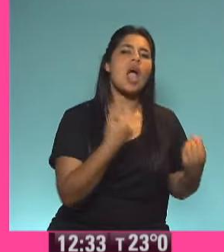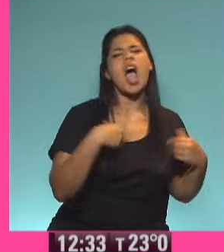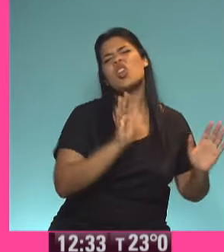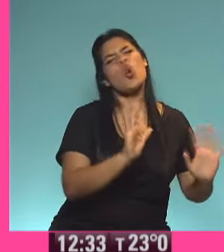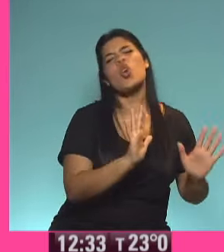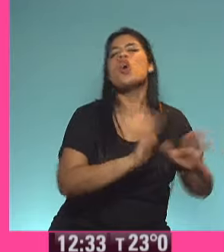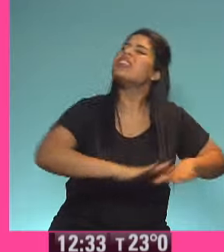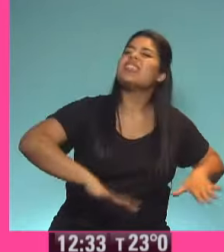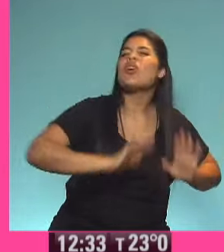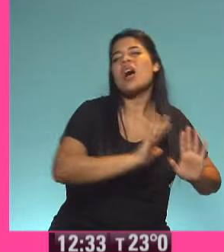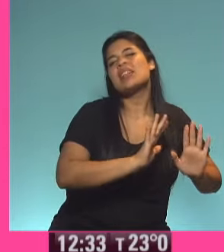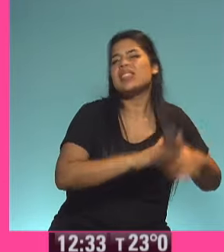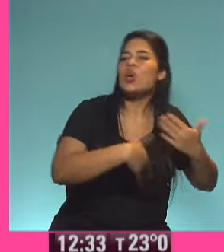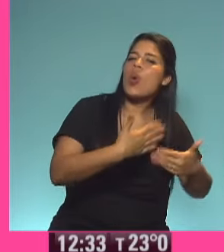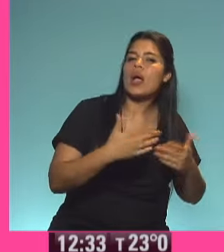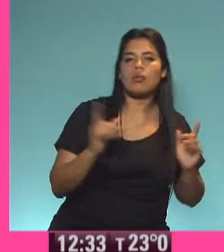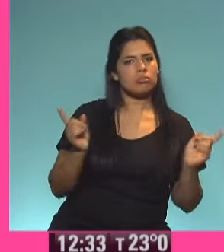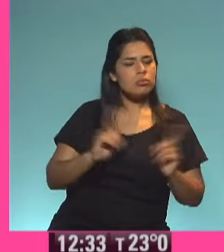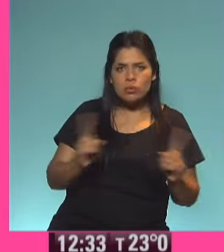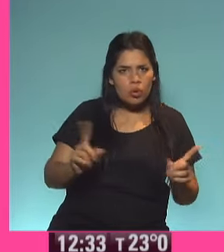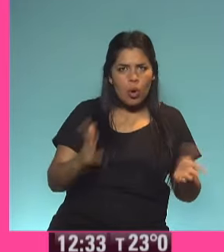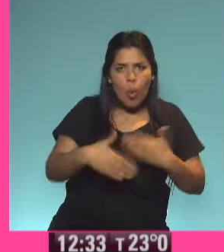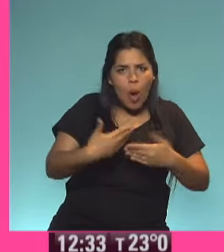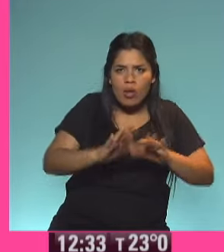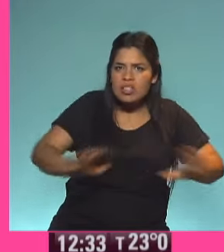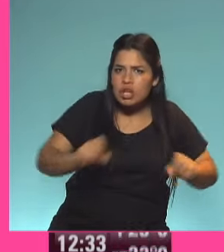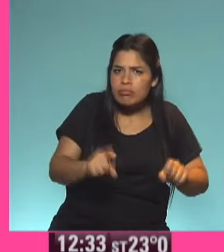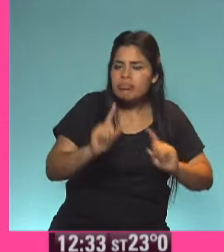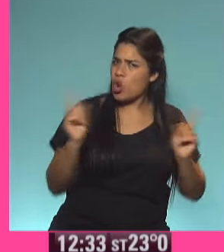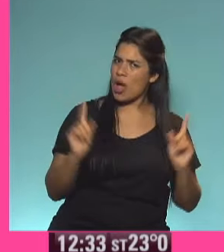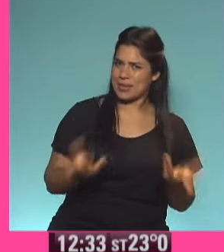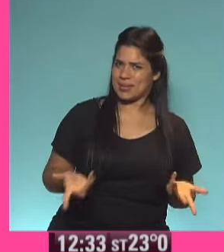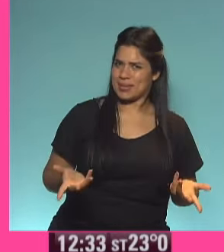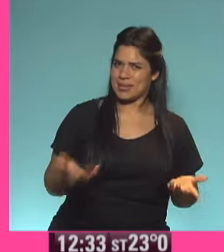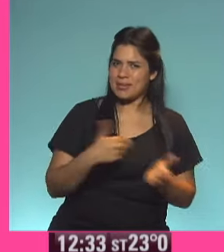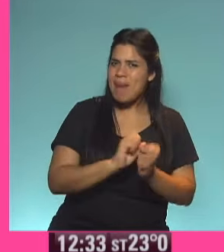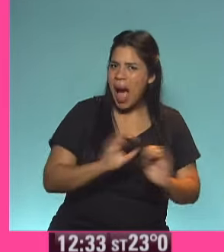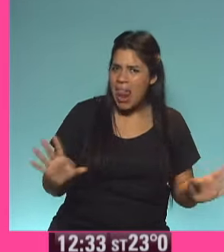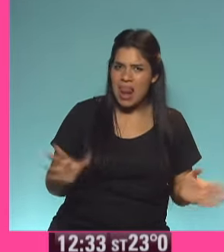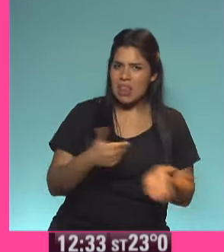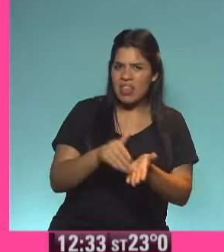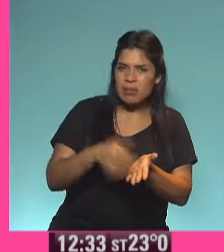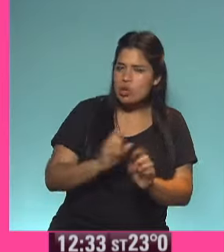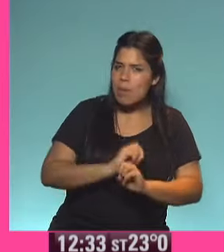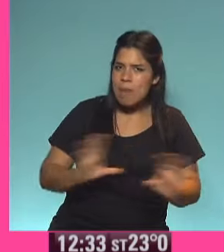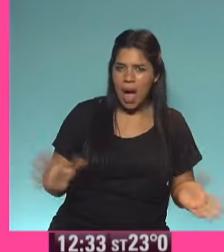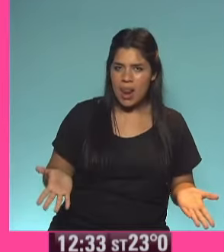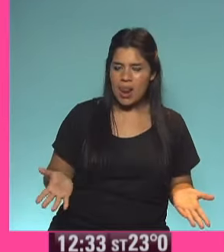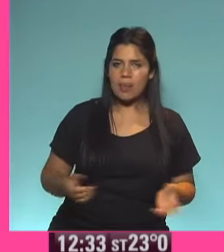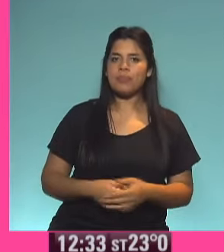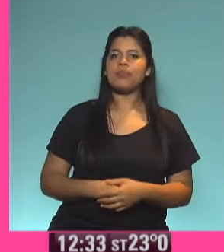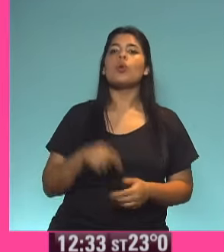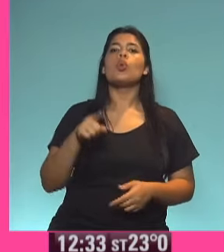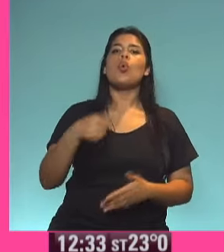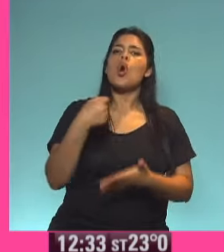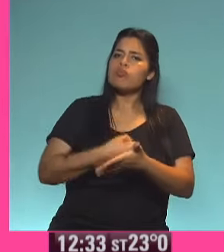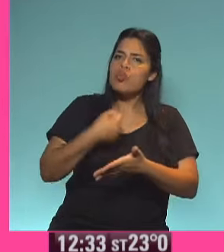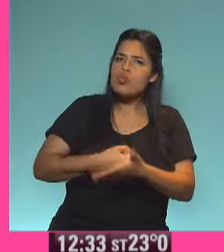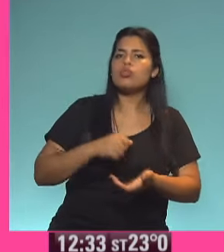niños, está mal que te discriminen por tu color de piel y no te dejen jugar. Y como activista, ¿qué aprendiste